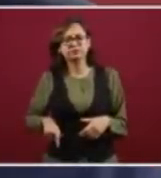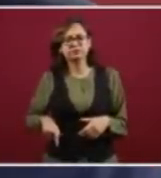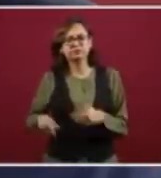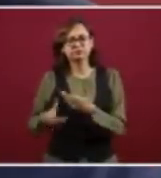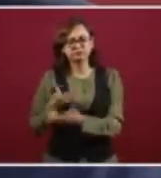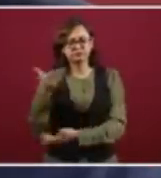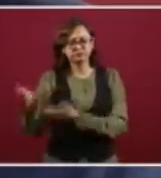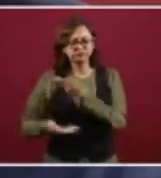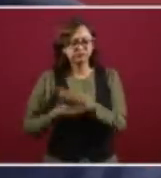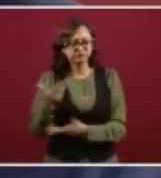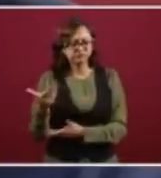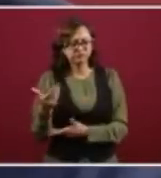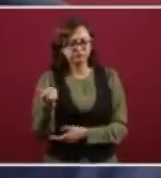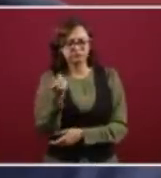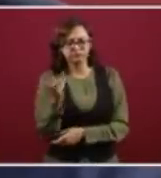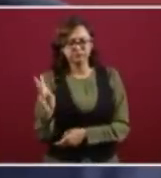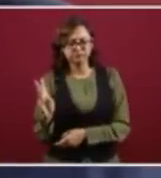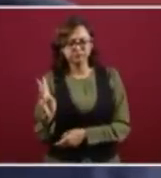servidores